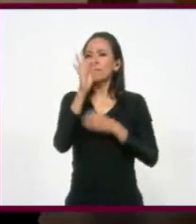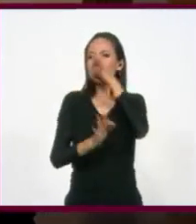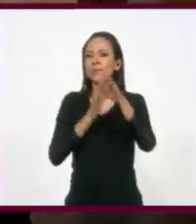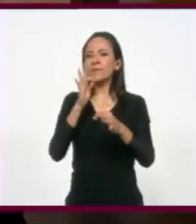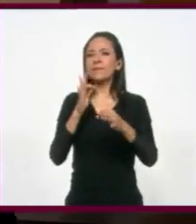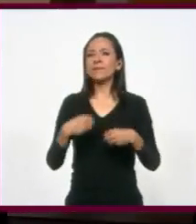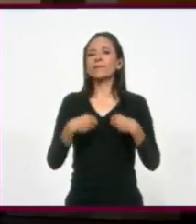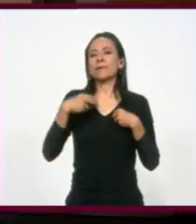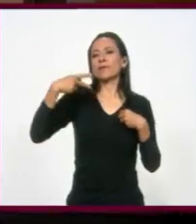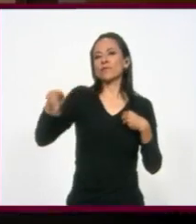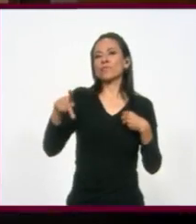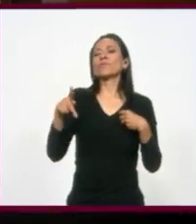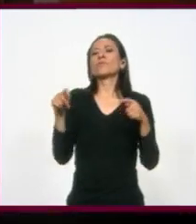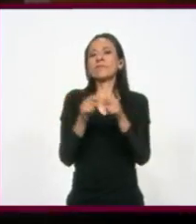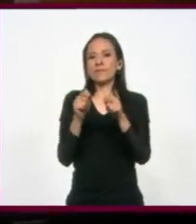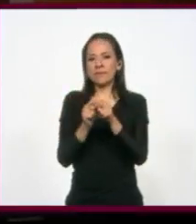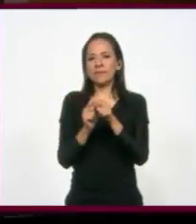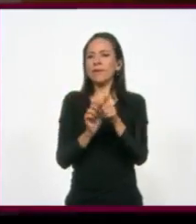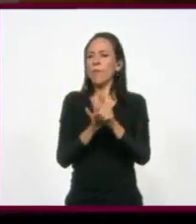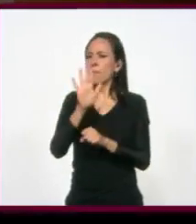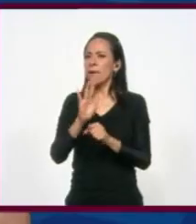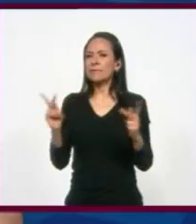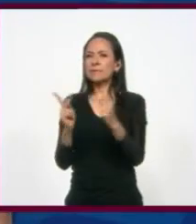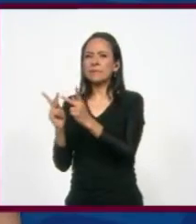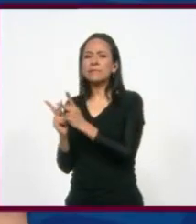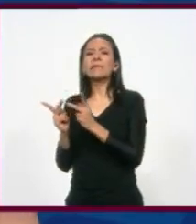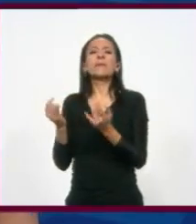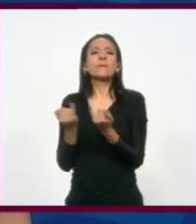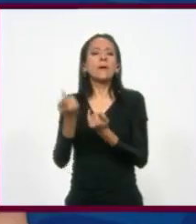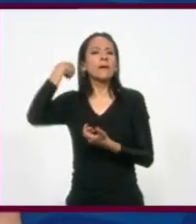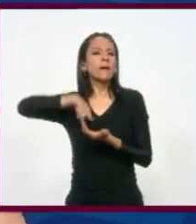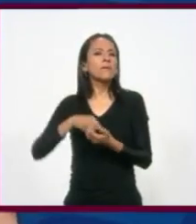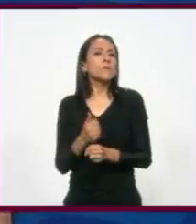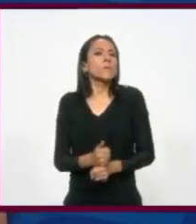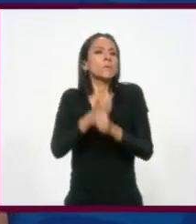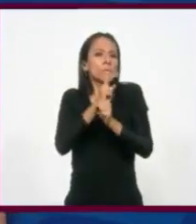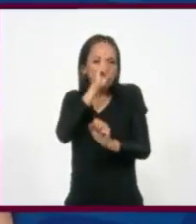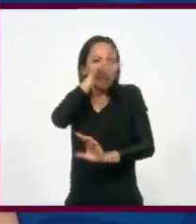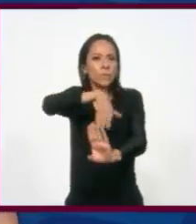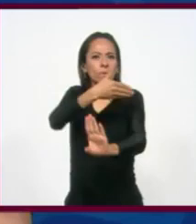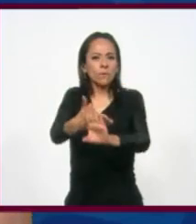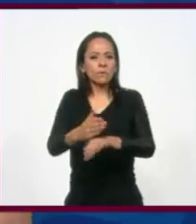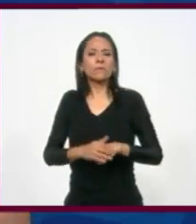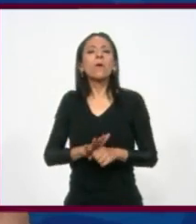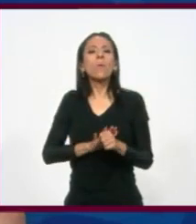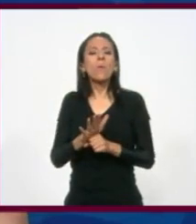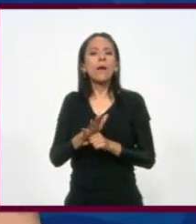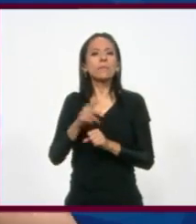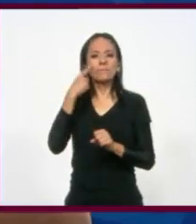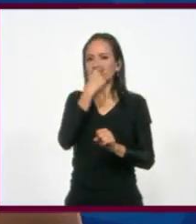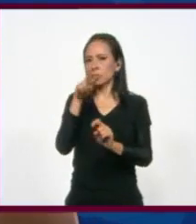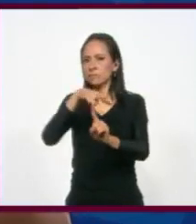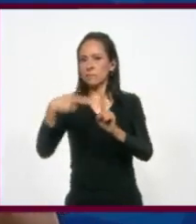en común tienen haber padecido algún tipo de violencia. La violencia de la mujer desde otro punto de vista, no la violencia física,